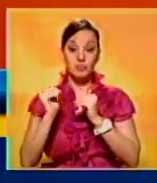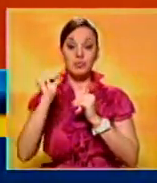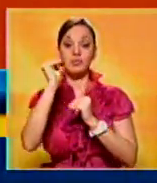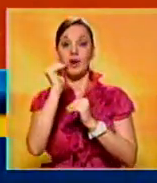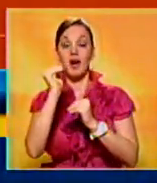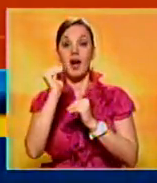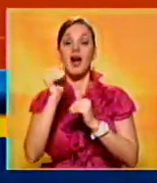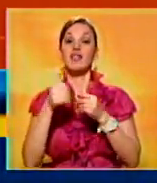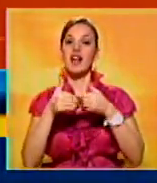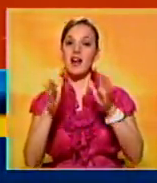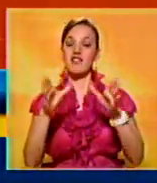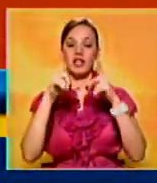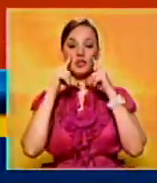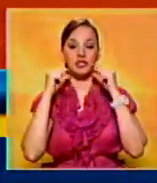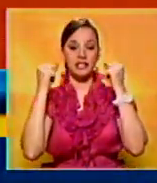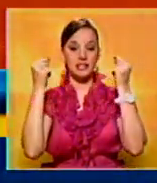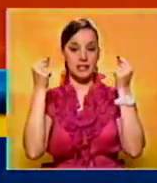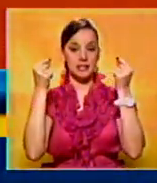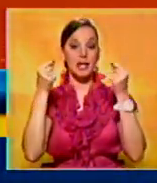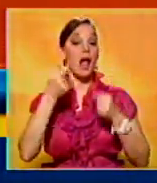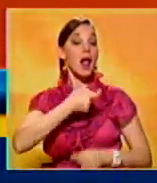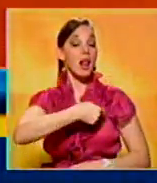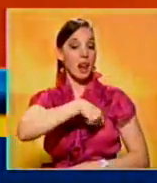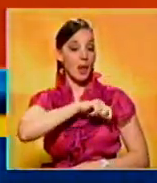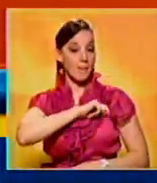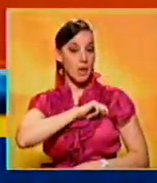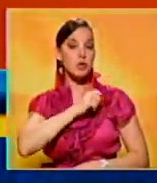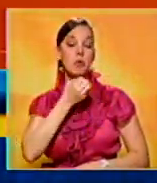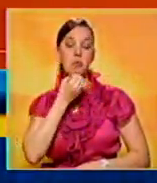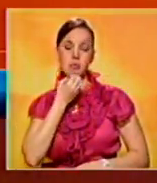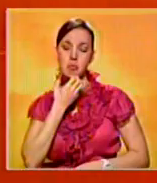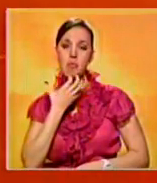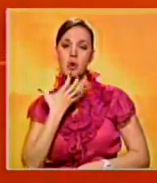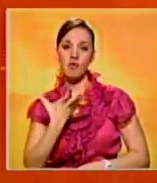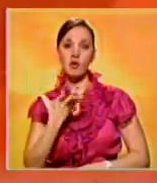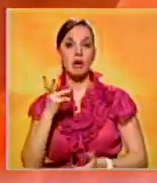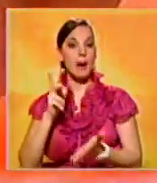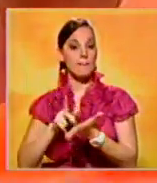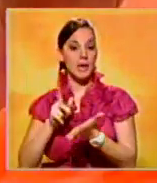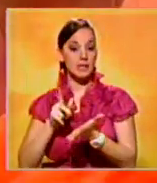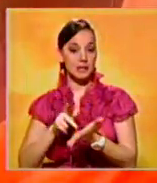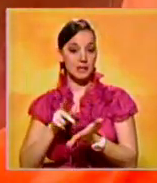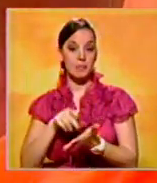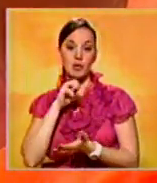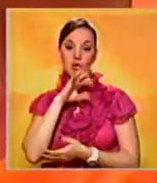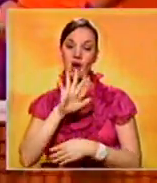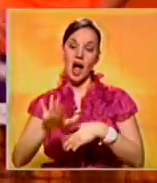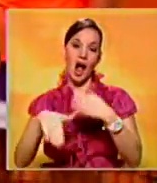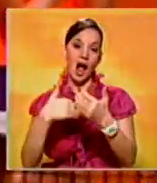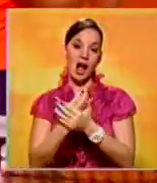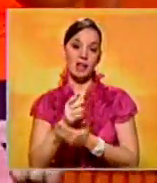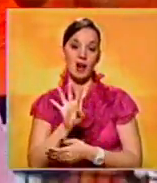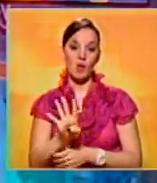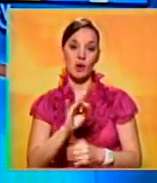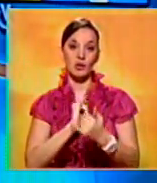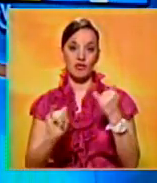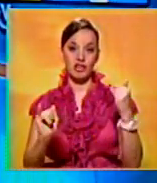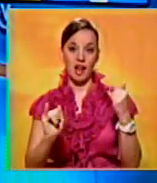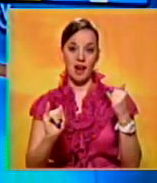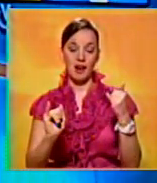del Abierto francés y la española dejó buenas sensaciones, una participación histórica hasta los cuartos de